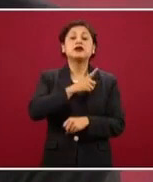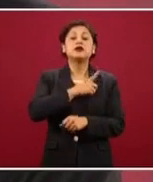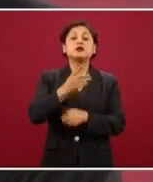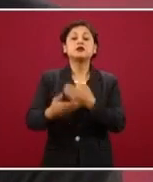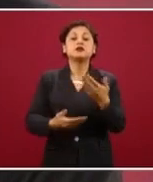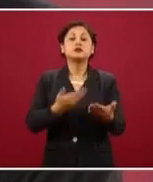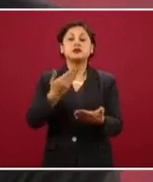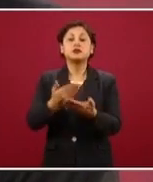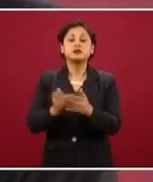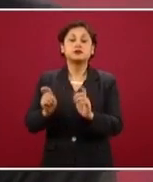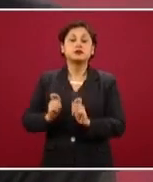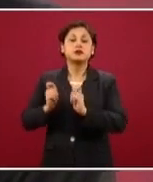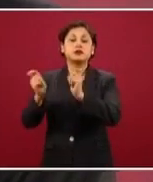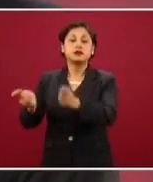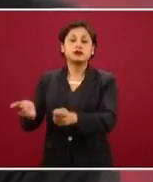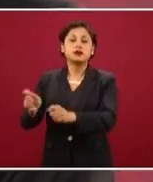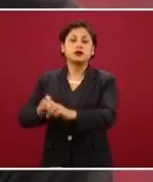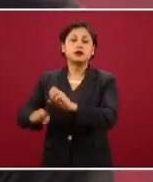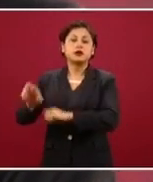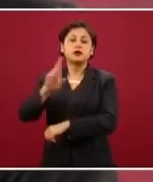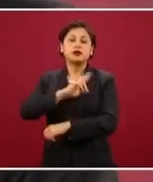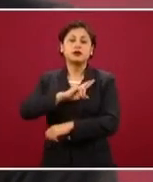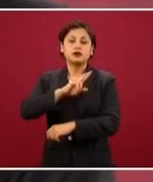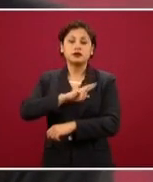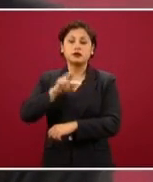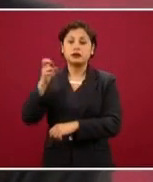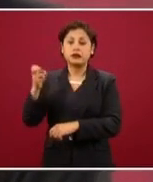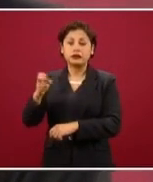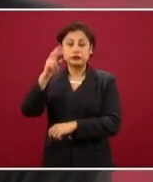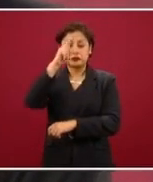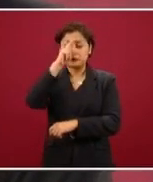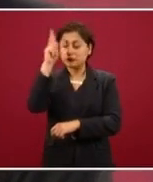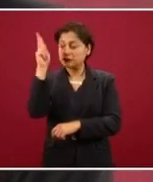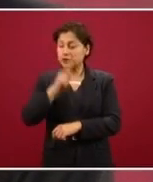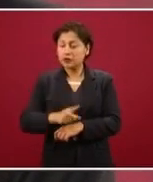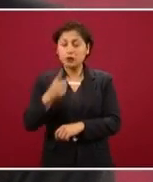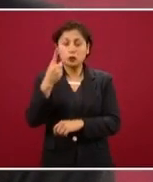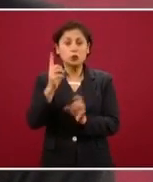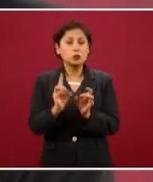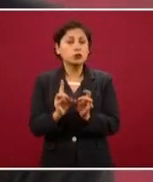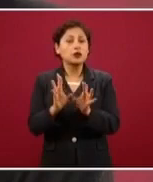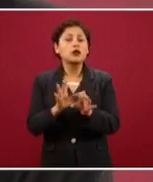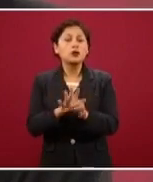seguridad social en México? La guardería ABC.